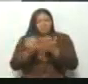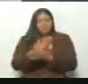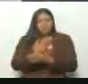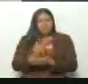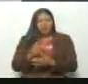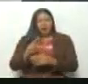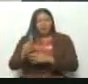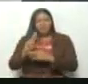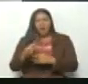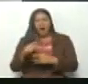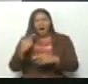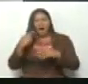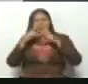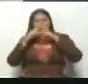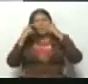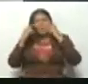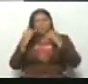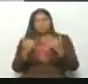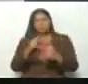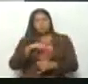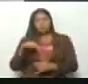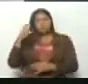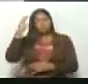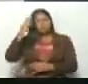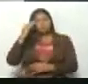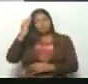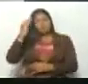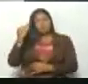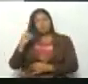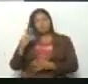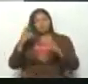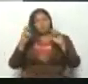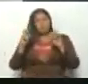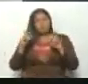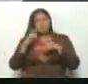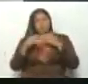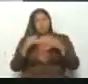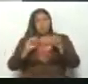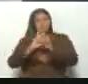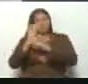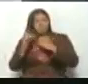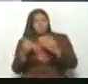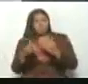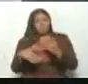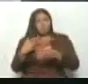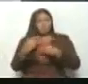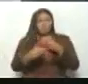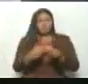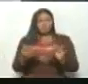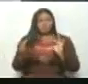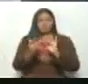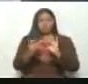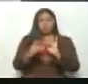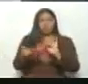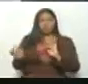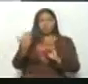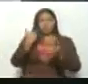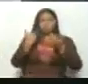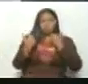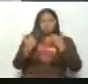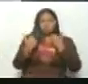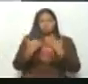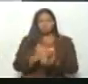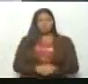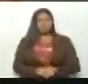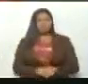del tapaboca. ¿Por qué? Porque somos conscientes que hay circulación de nuevas variantes del virus y que esto puede generar contagios y efectos sobre la salud.